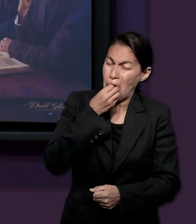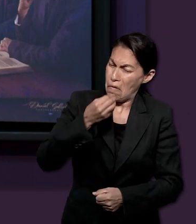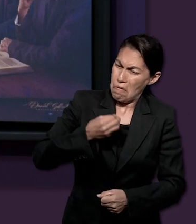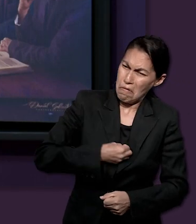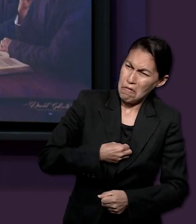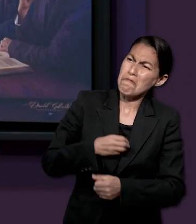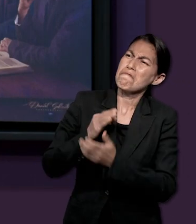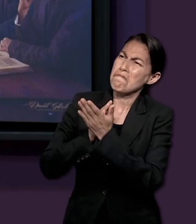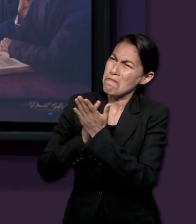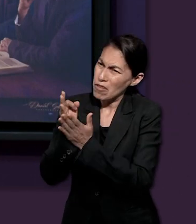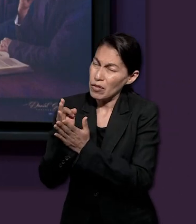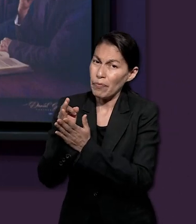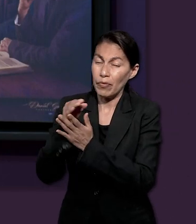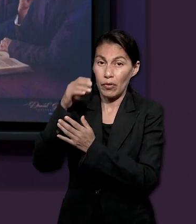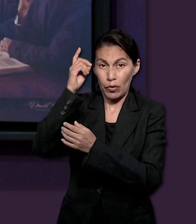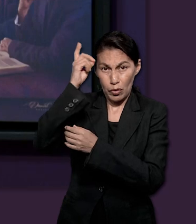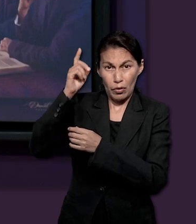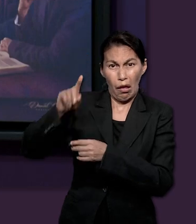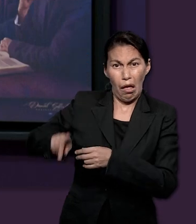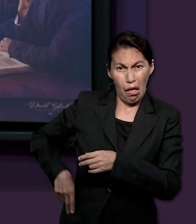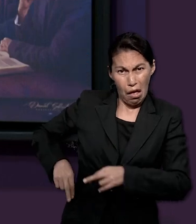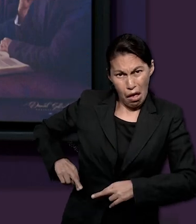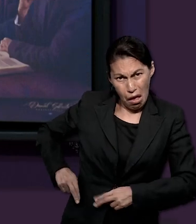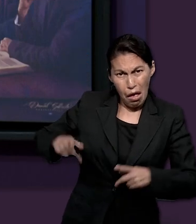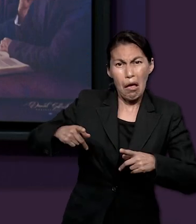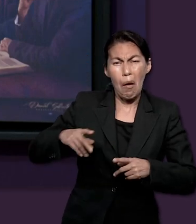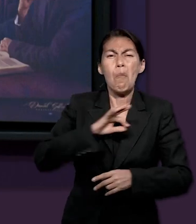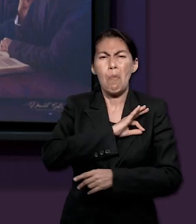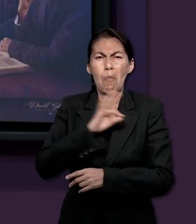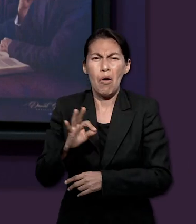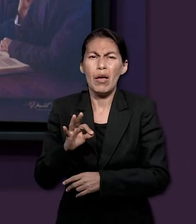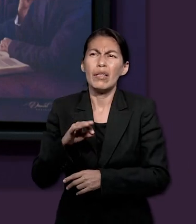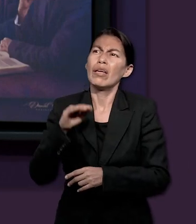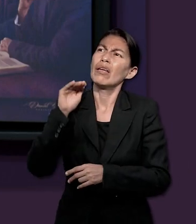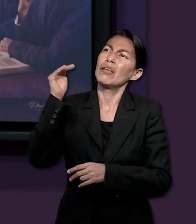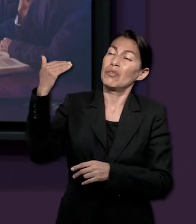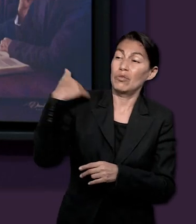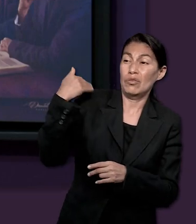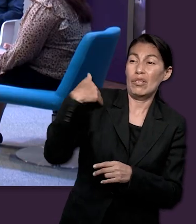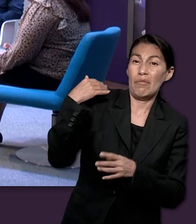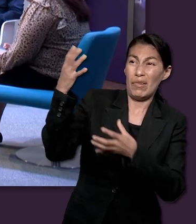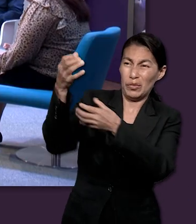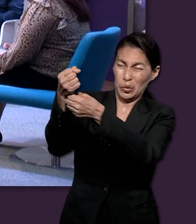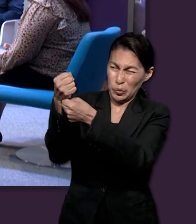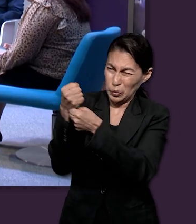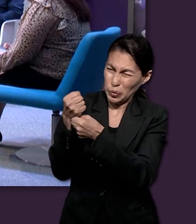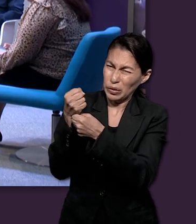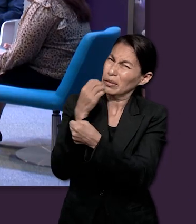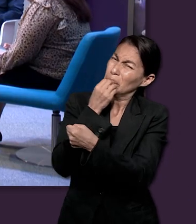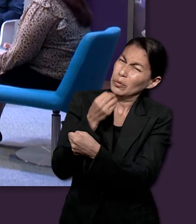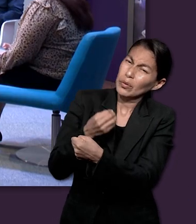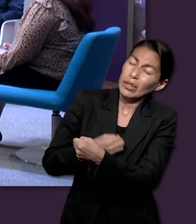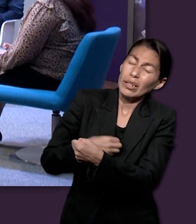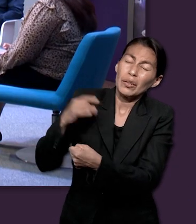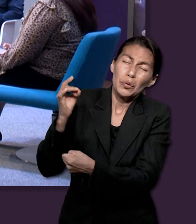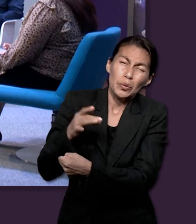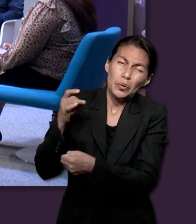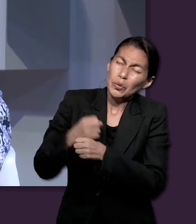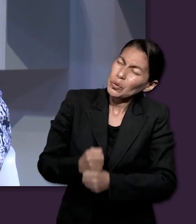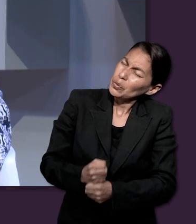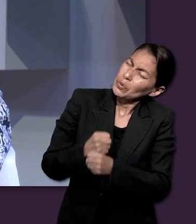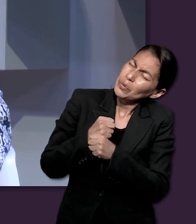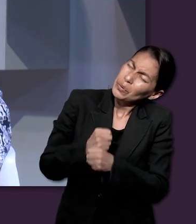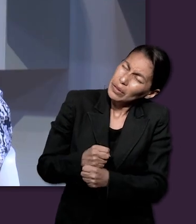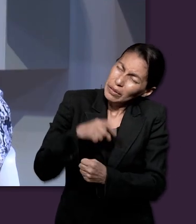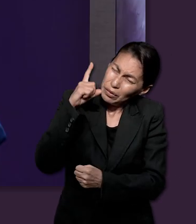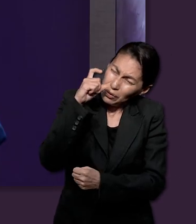Así como Dios también puede dislocar nuestra cadera y luego llamarnos a aferrarnos a él en medio del dolor. Perfecto,